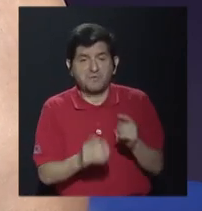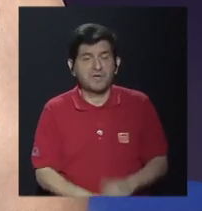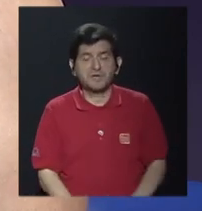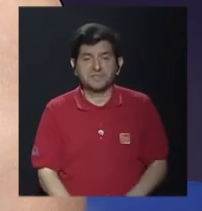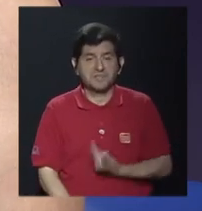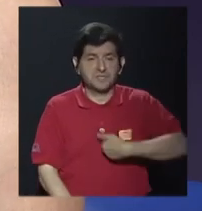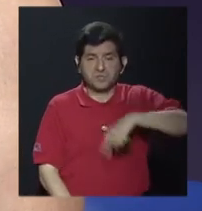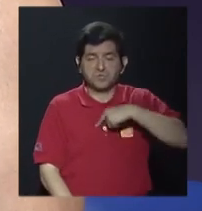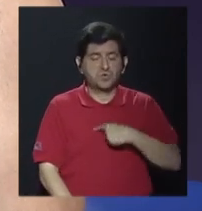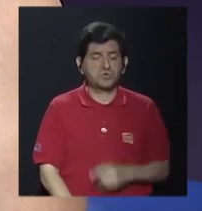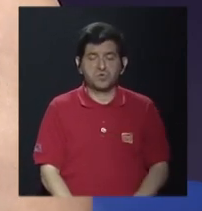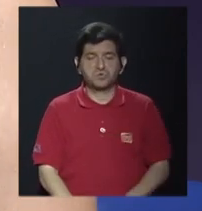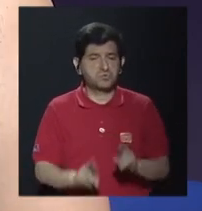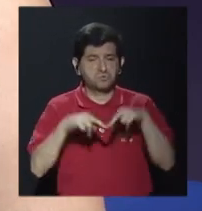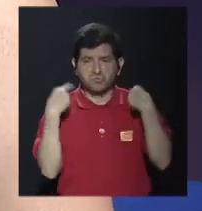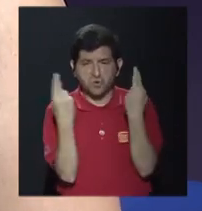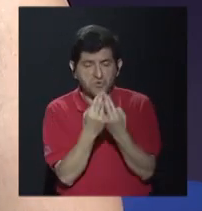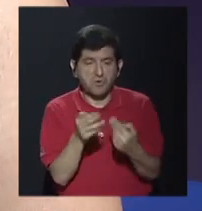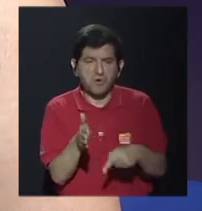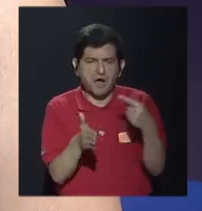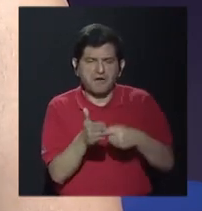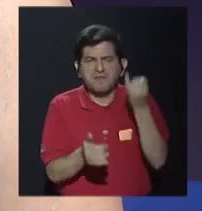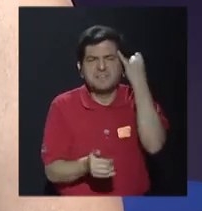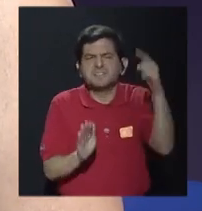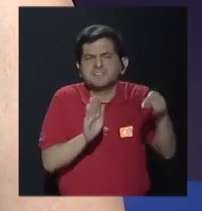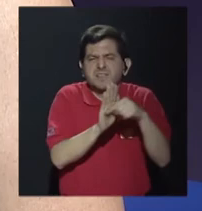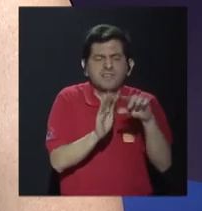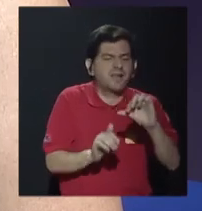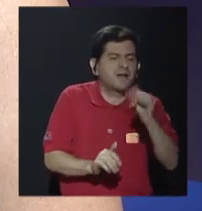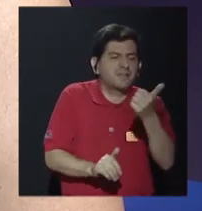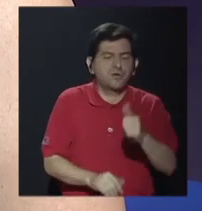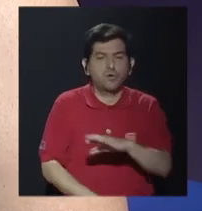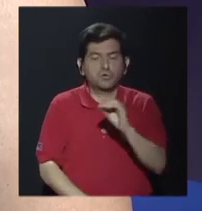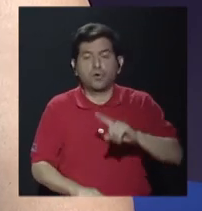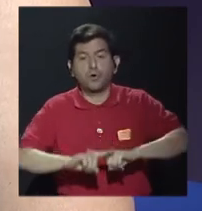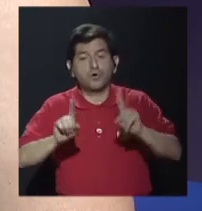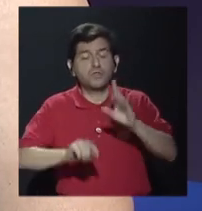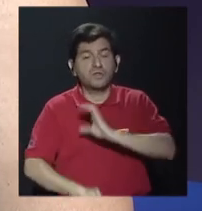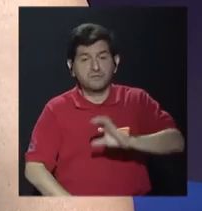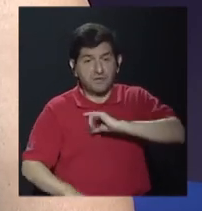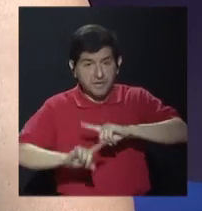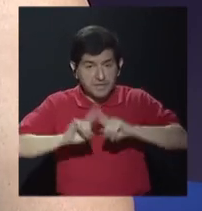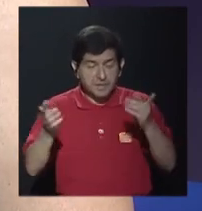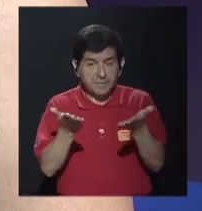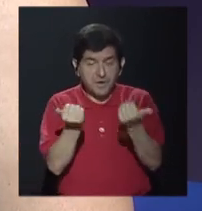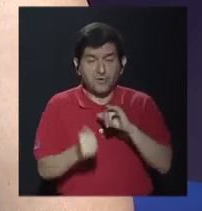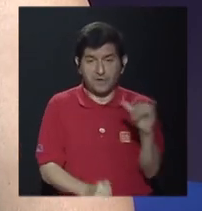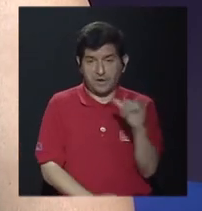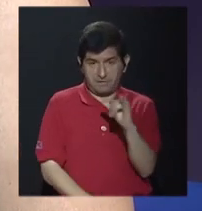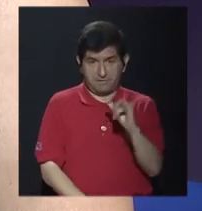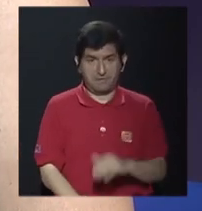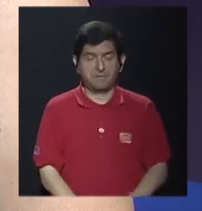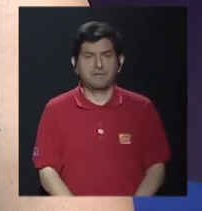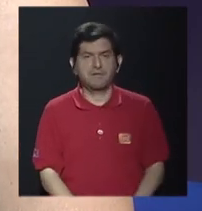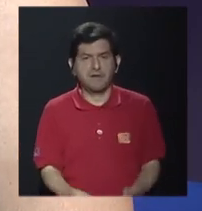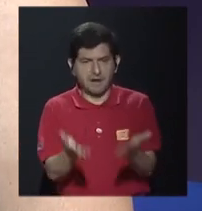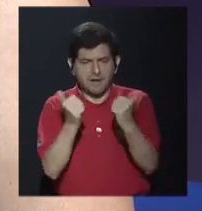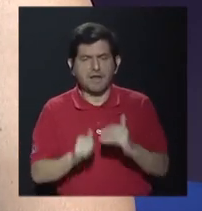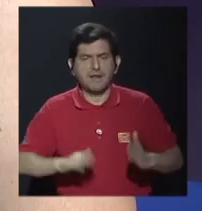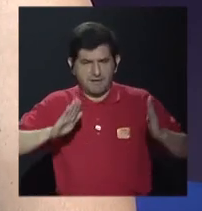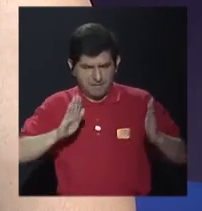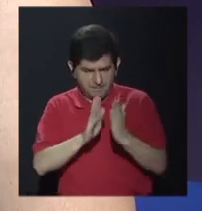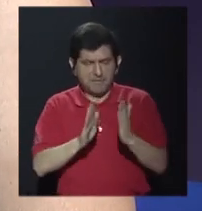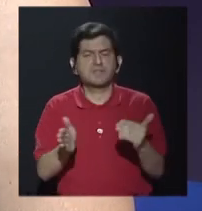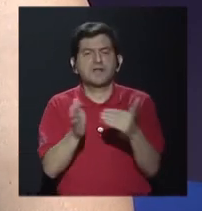encontramos, que podemos tener prejuicios, que podemos tener diferencias, pero que en el fondo queremos lo mismo, queremos resistir